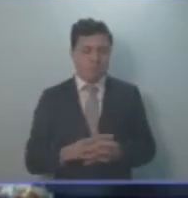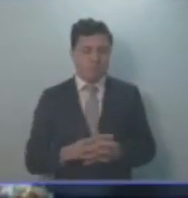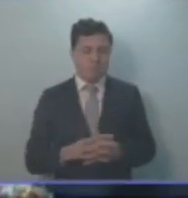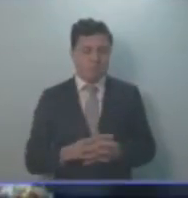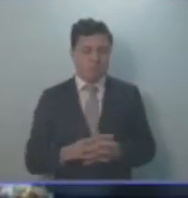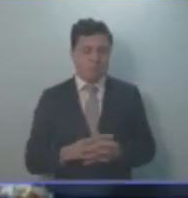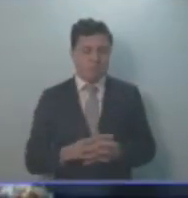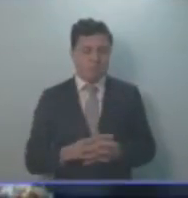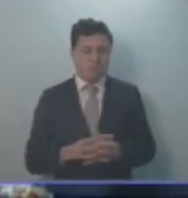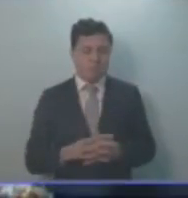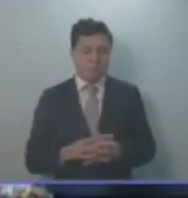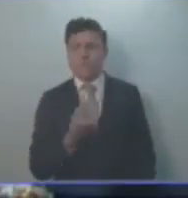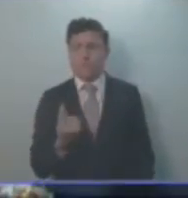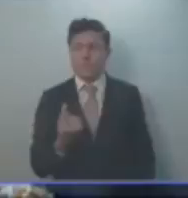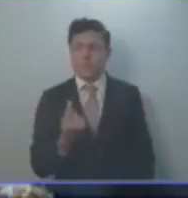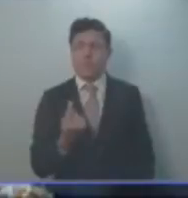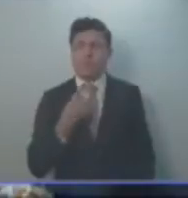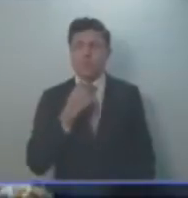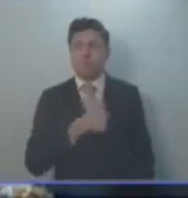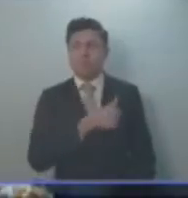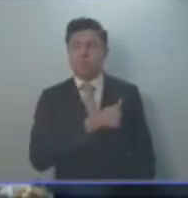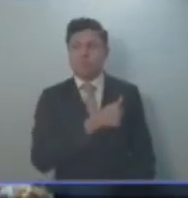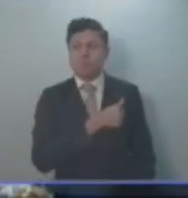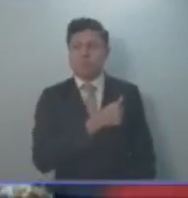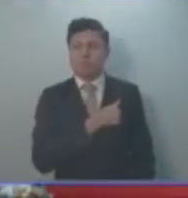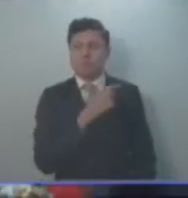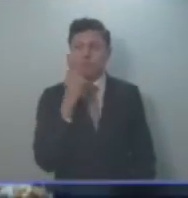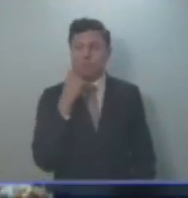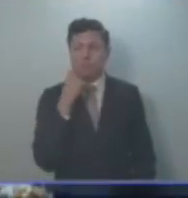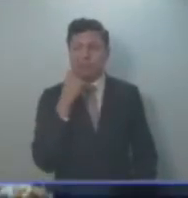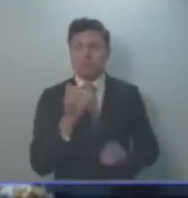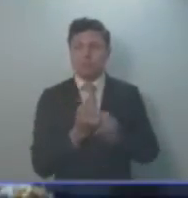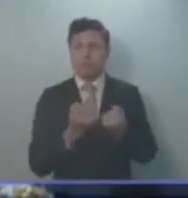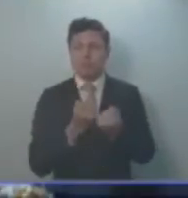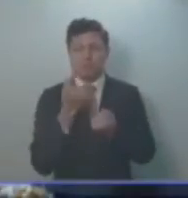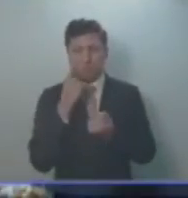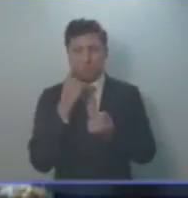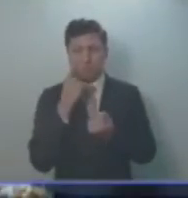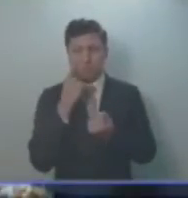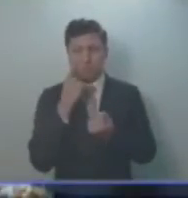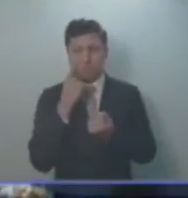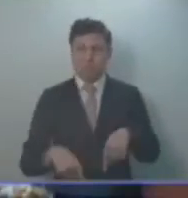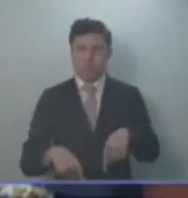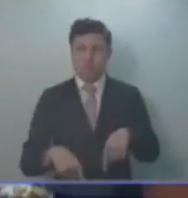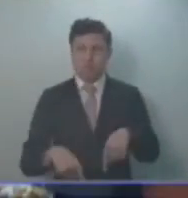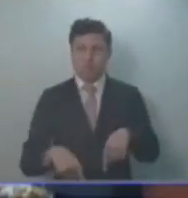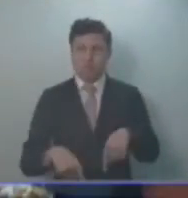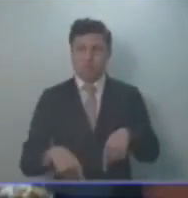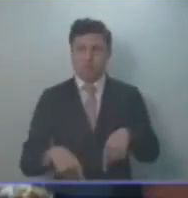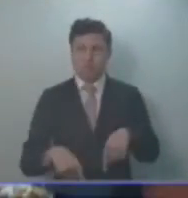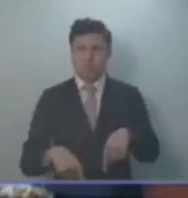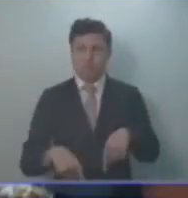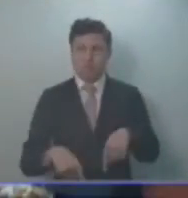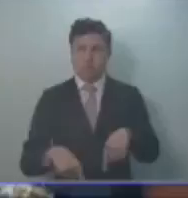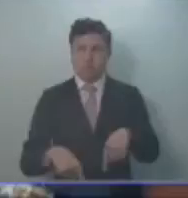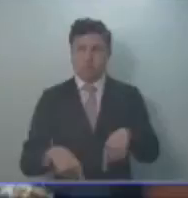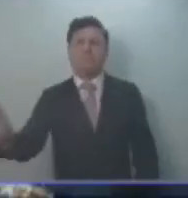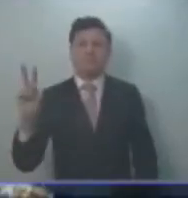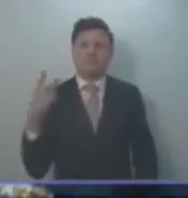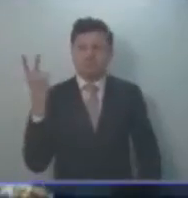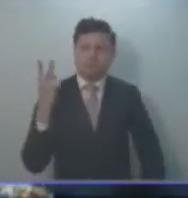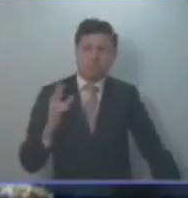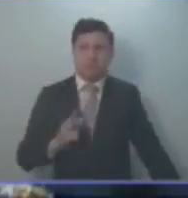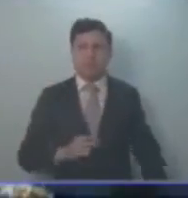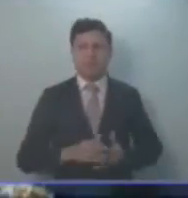y las personas están obligadas a velar por su conservación y restablecimiento. 2.